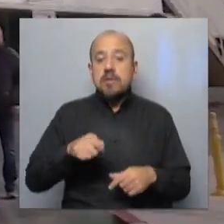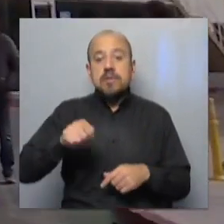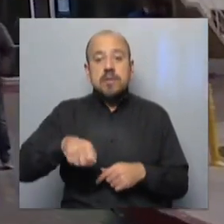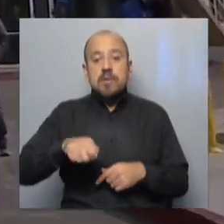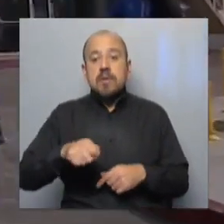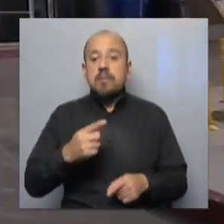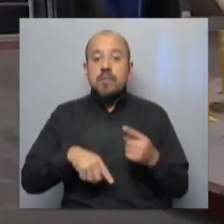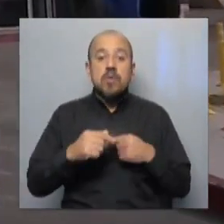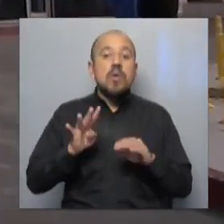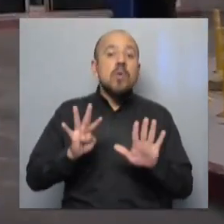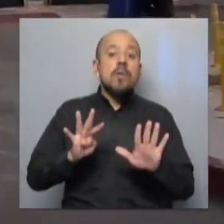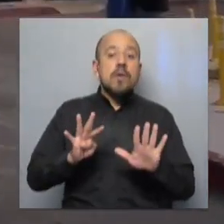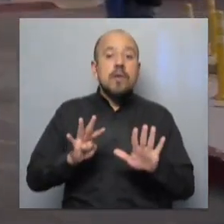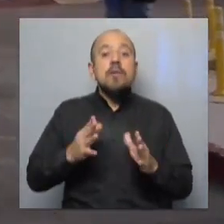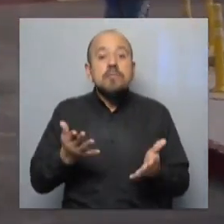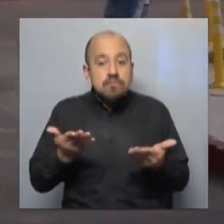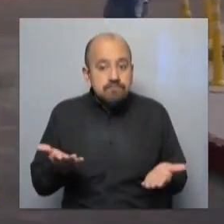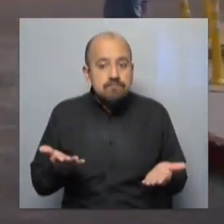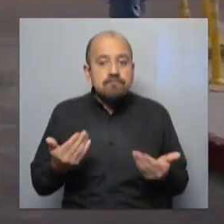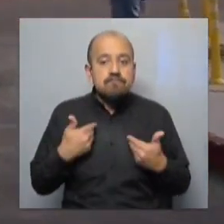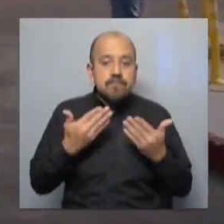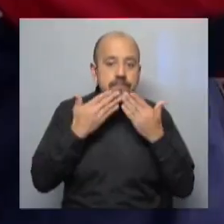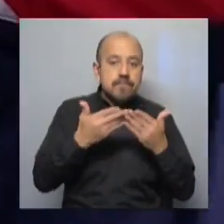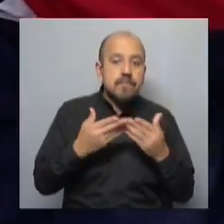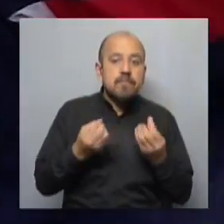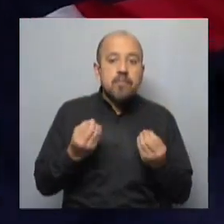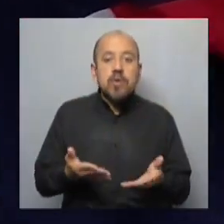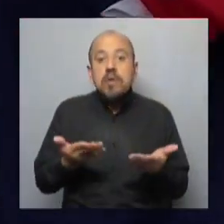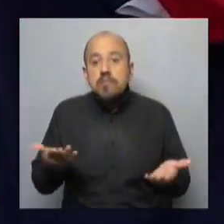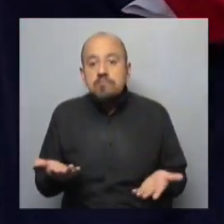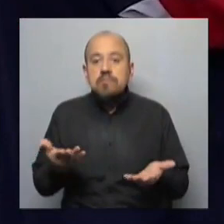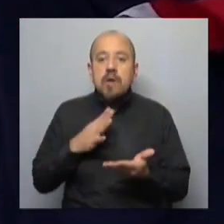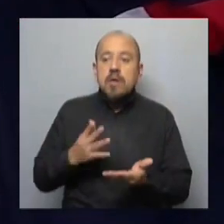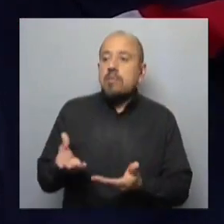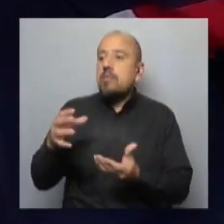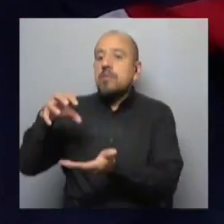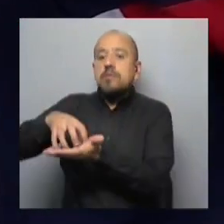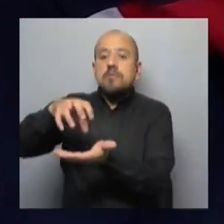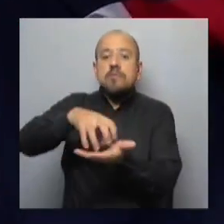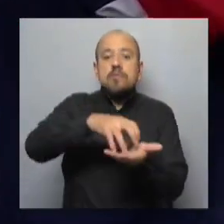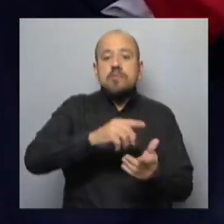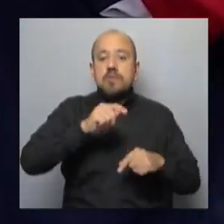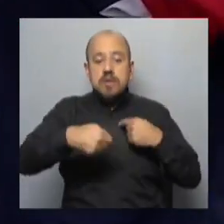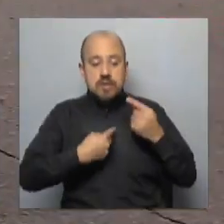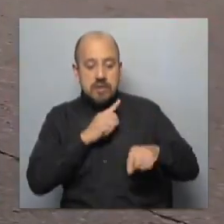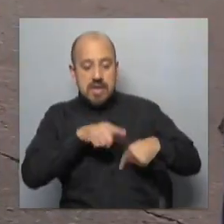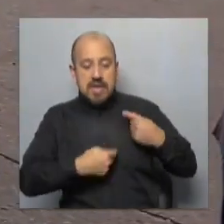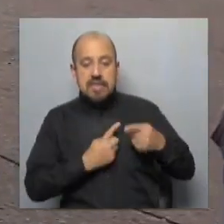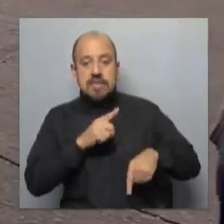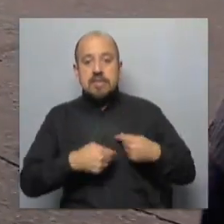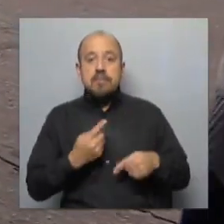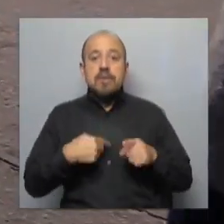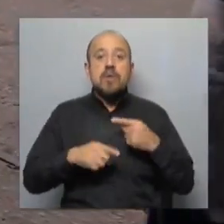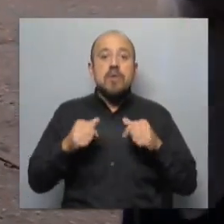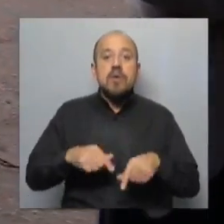pero y el 9 esa es nuestra pregunta porque hay mucho centro de diálisis pero como éste ninguno que acá nos trasladan